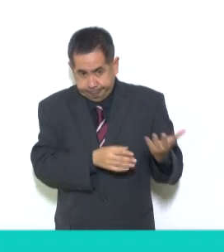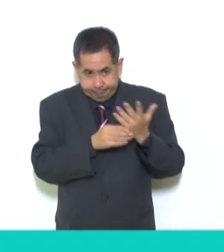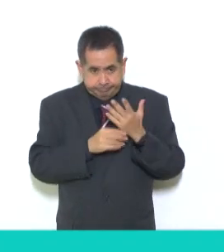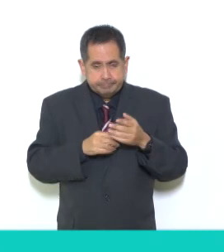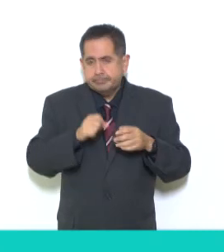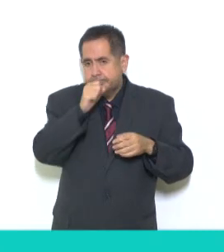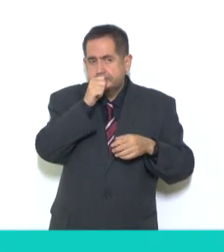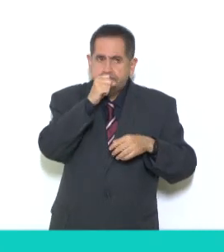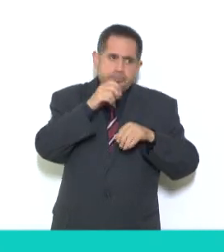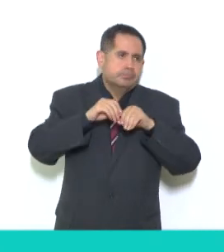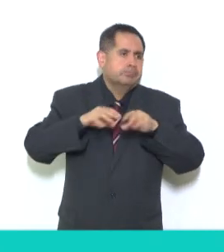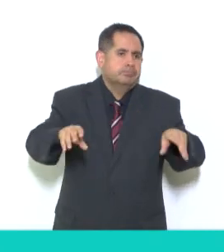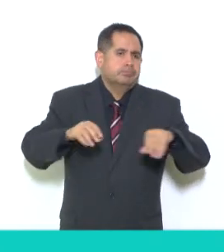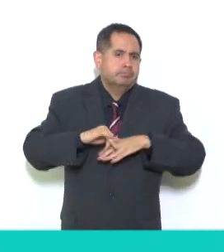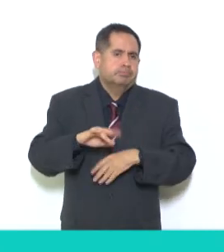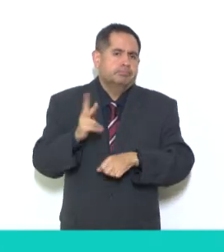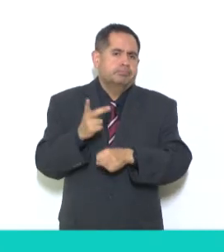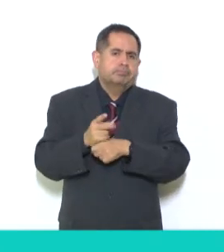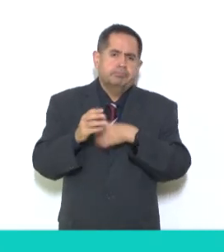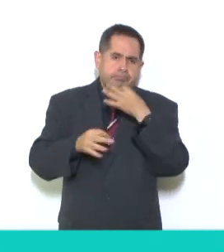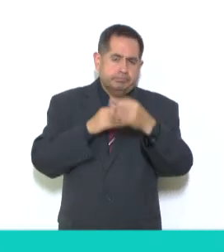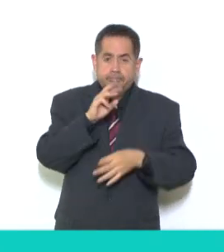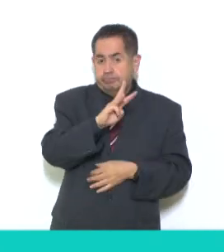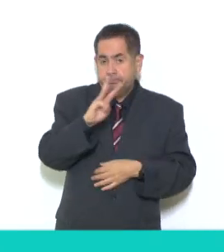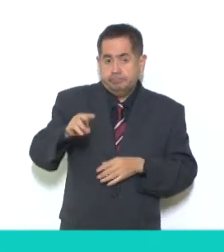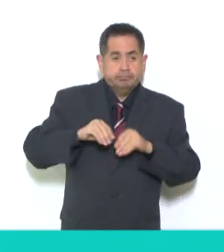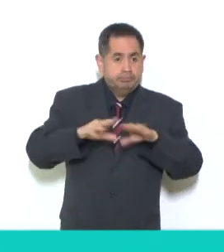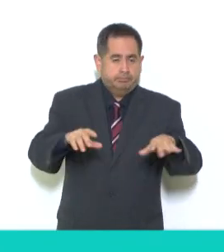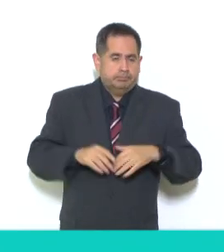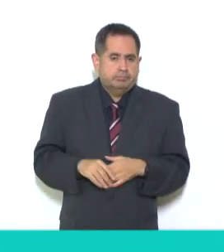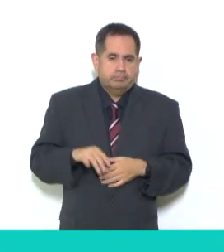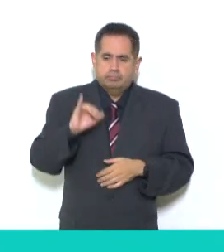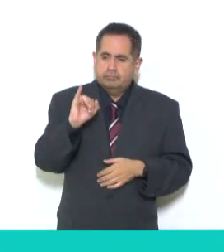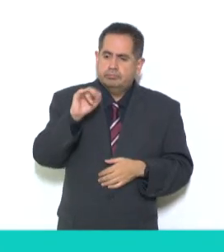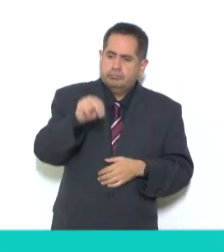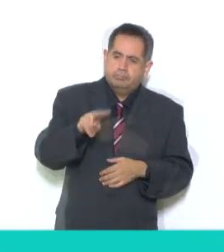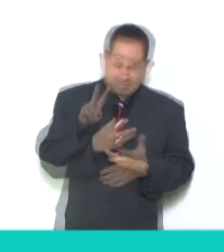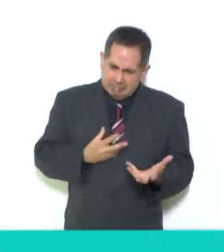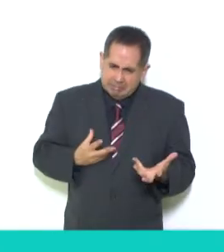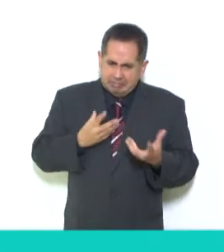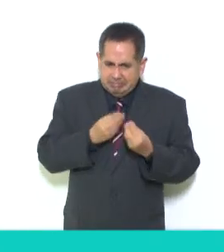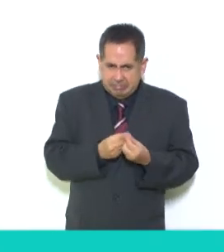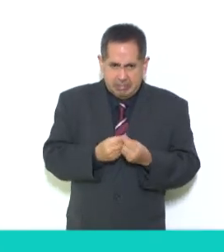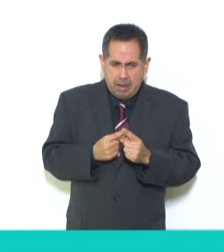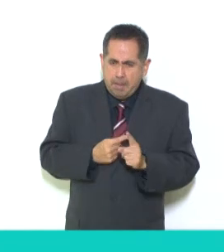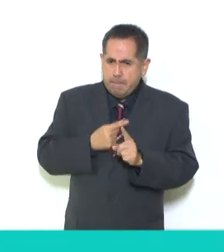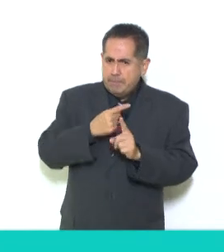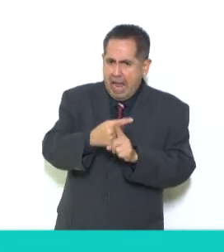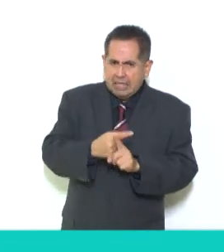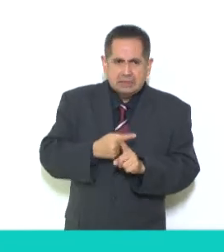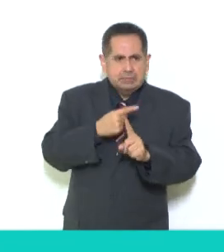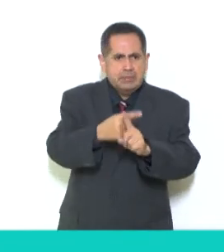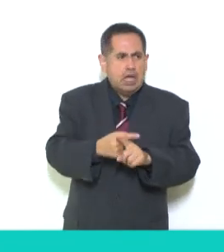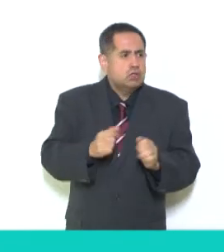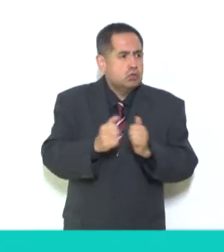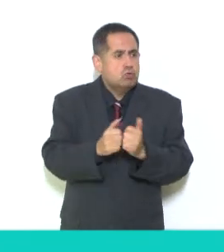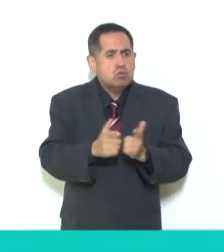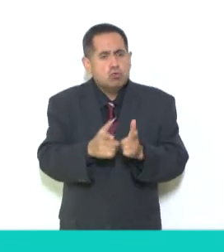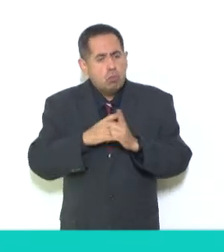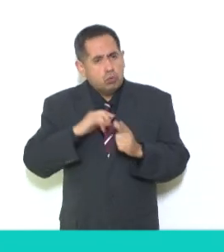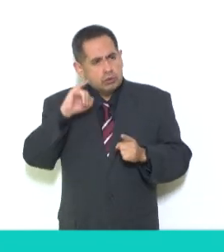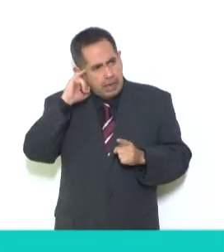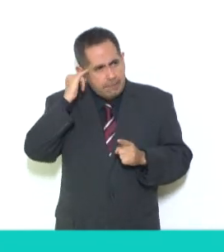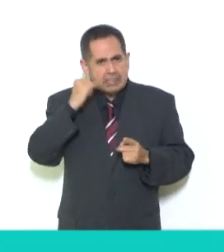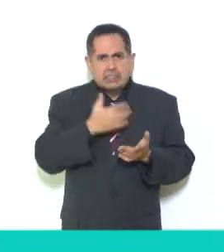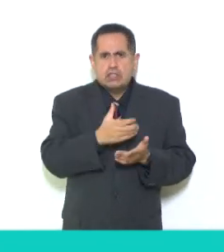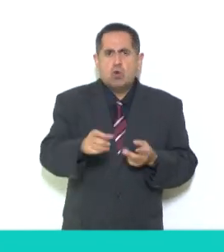la comunidad internacional destinaron una serie de apoyos financieros y humanos para respaldar a las víctimas ayuda que ha sido motivo de cuestionamientos frente a